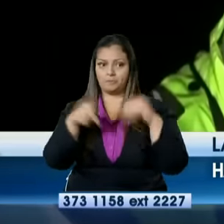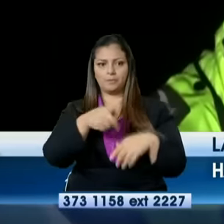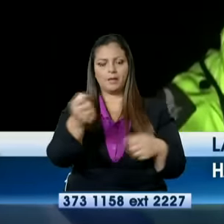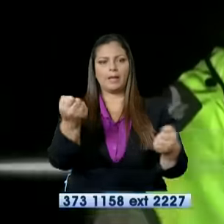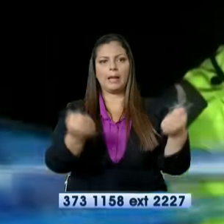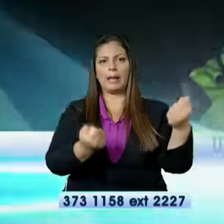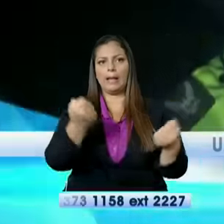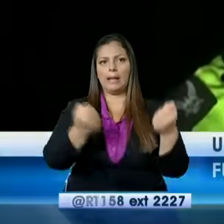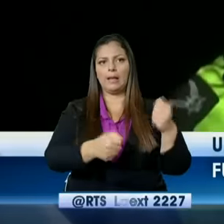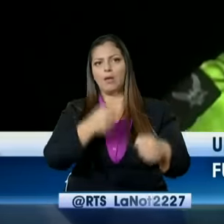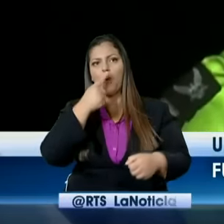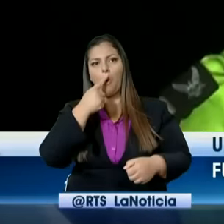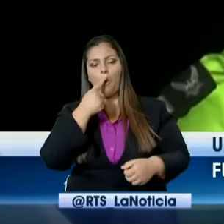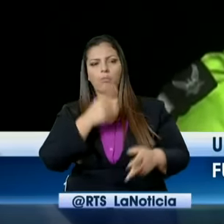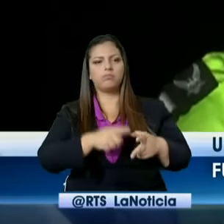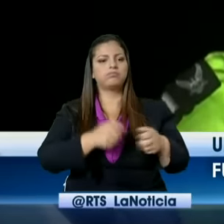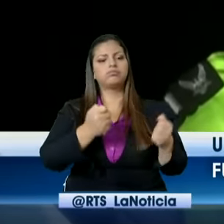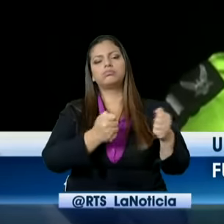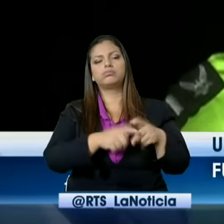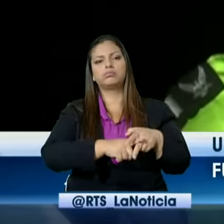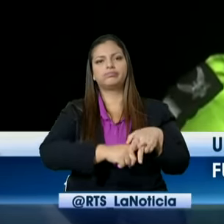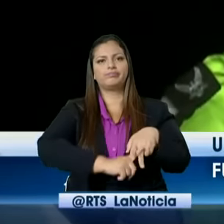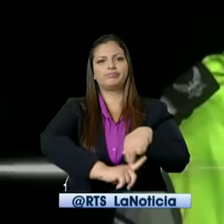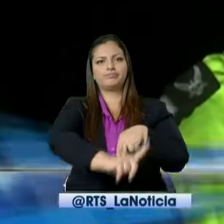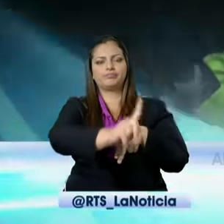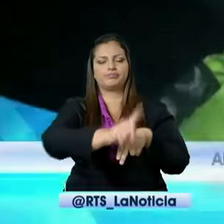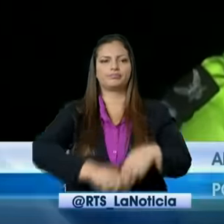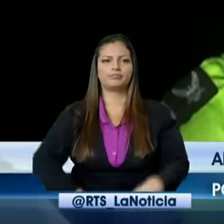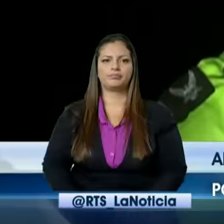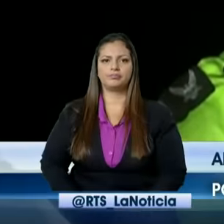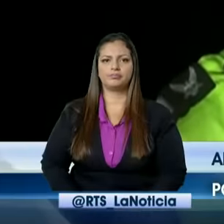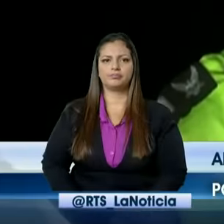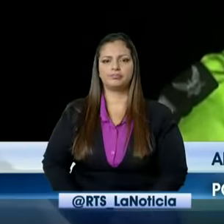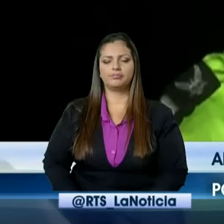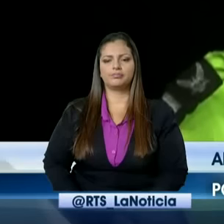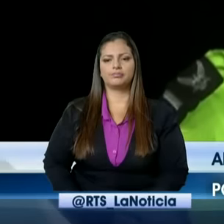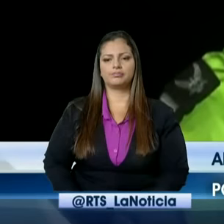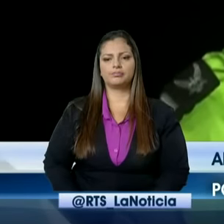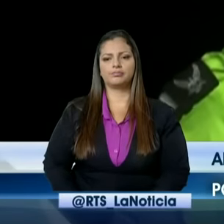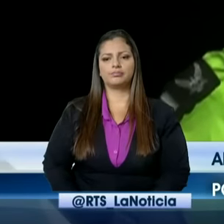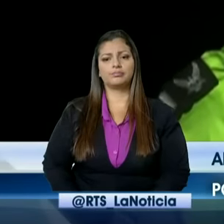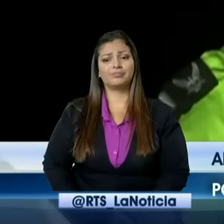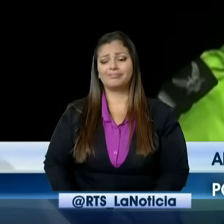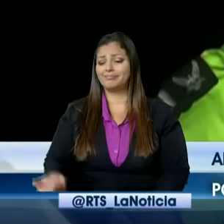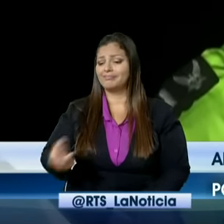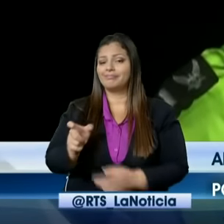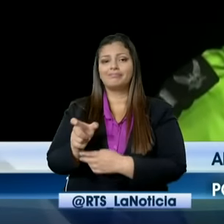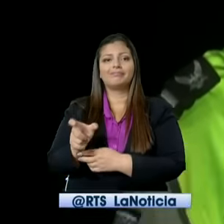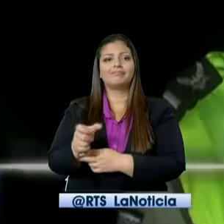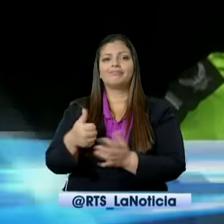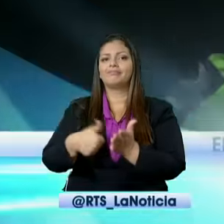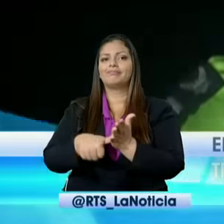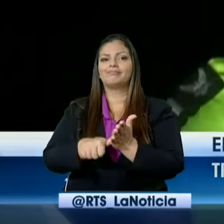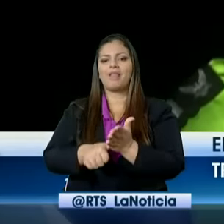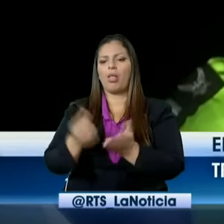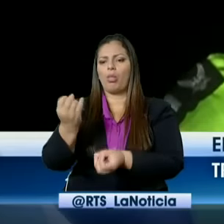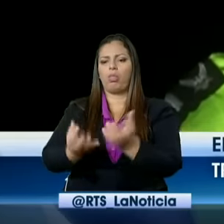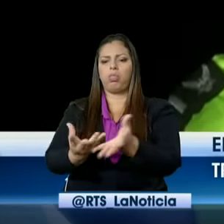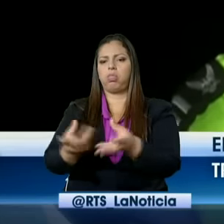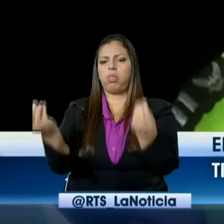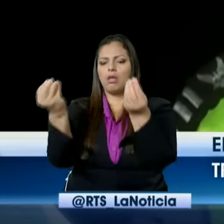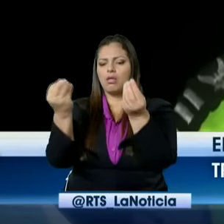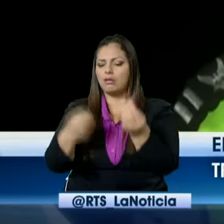Aún no tenemos ningunos datos debido a que el fallecido, todos los documentos se quemaron en su momento. Cuando se incendió el